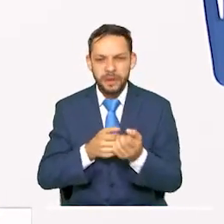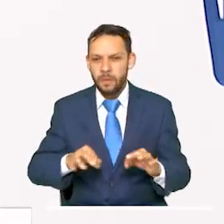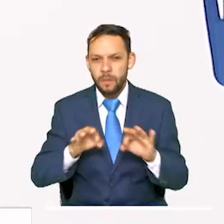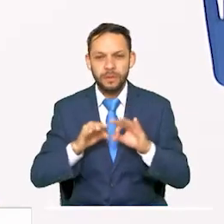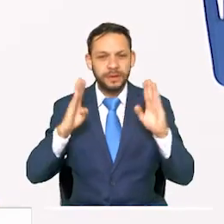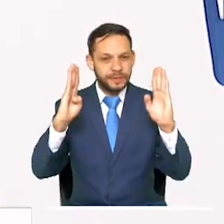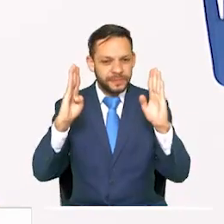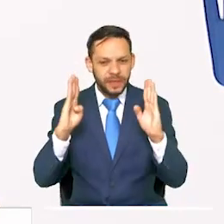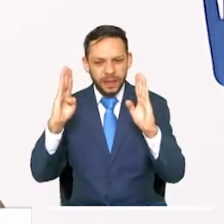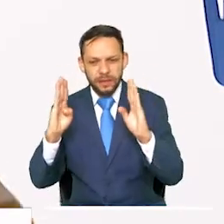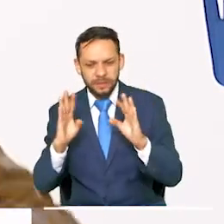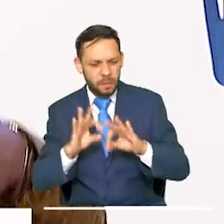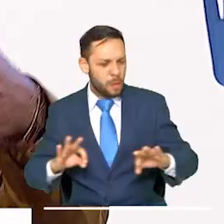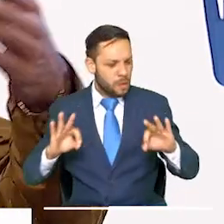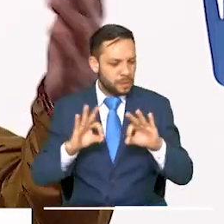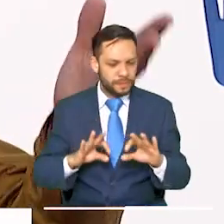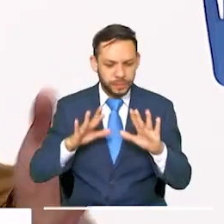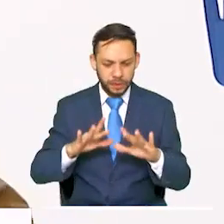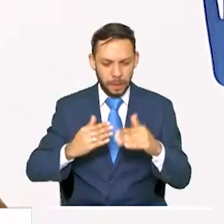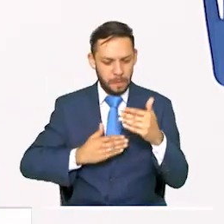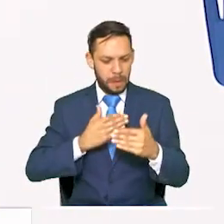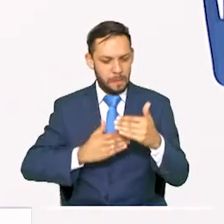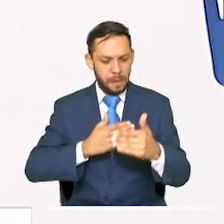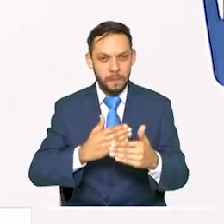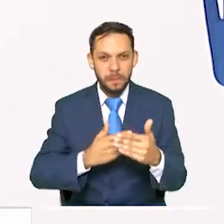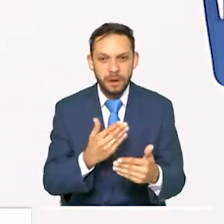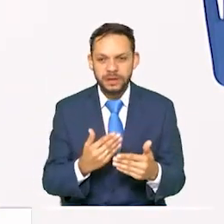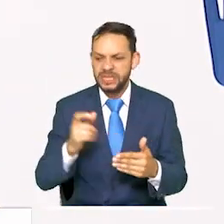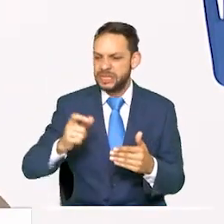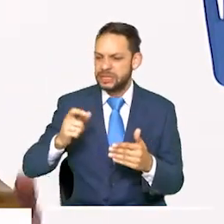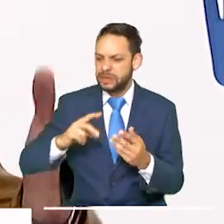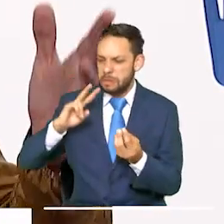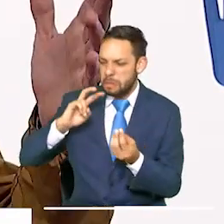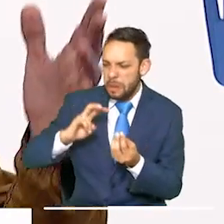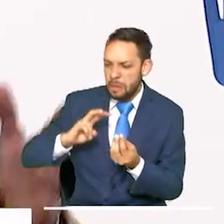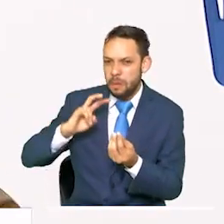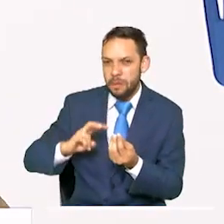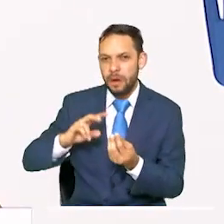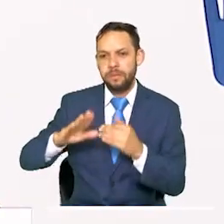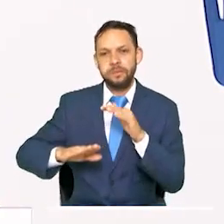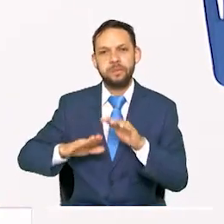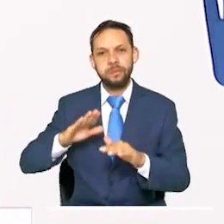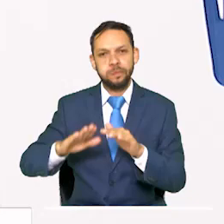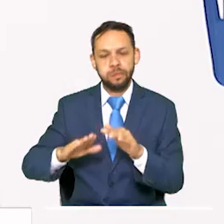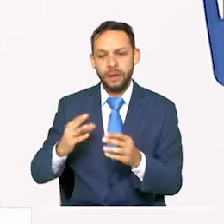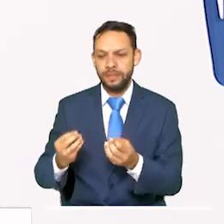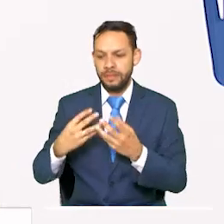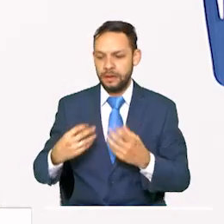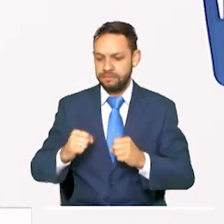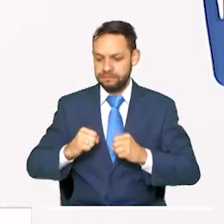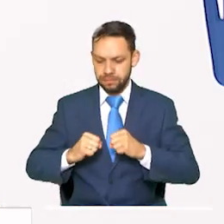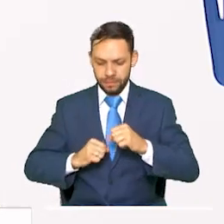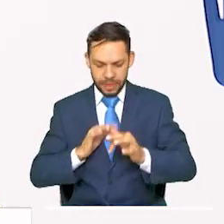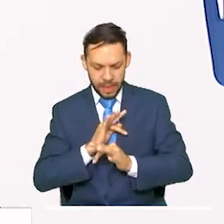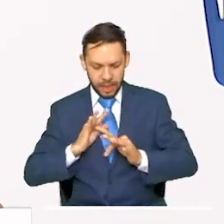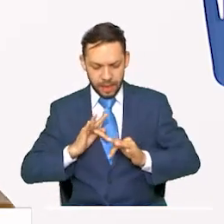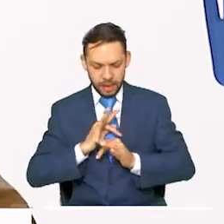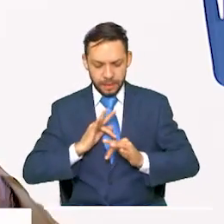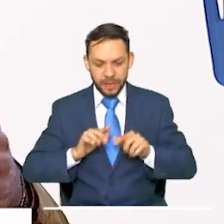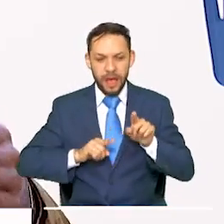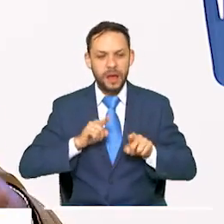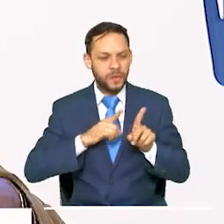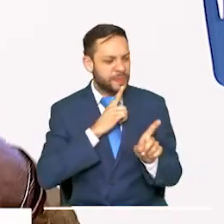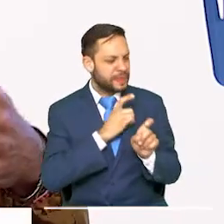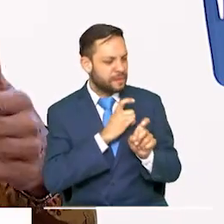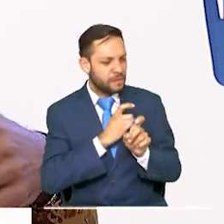médica, de los procesos de estudio e investigación en este camino terapéutico que es tan difícil, tratando